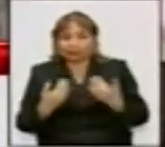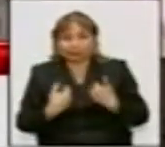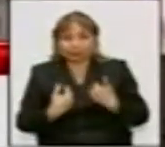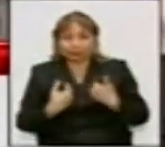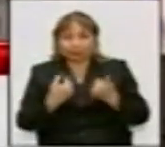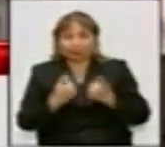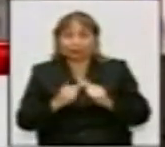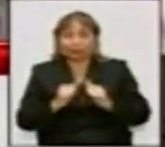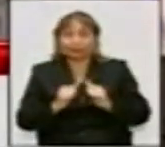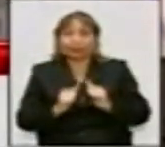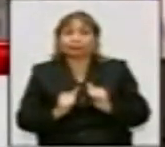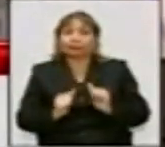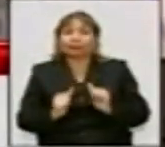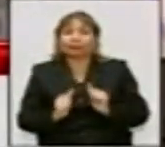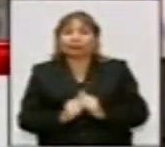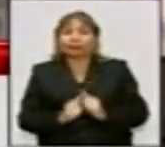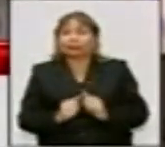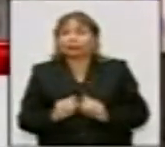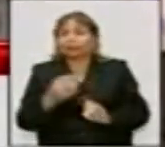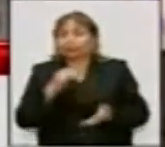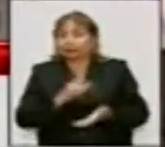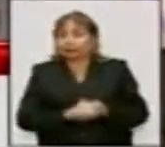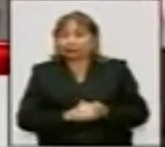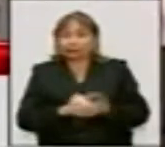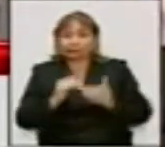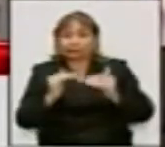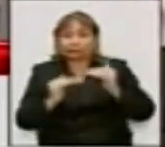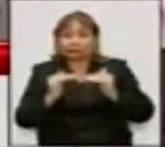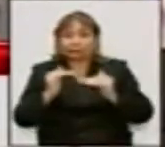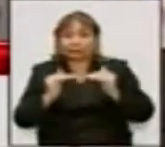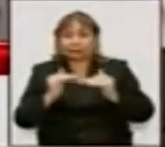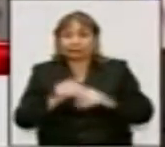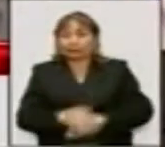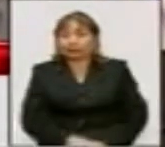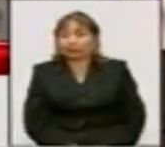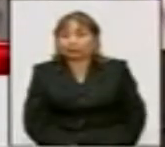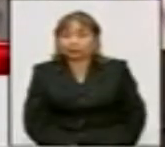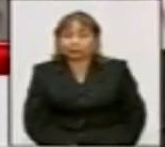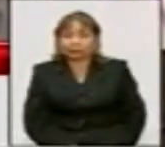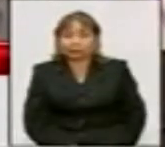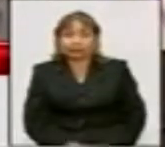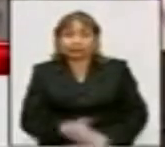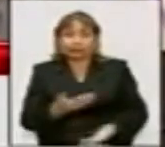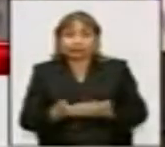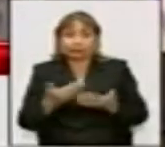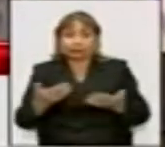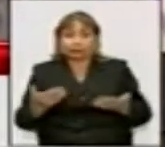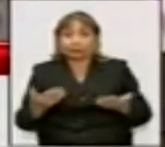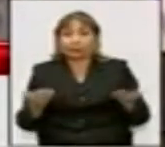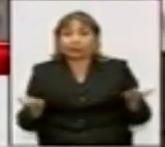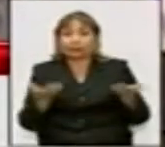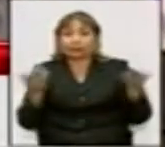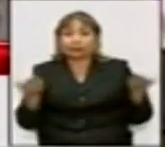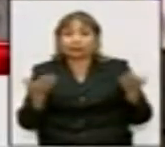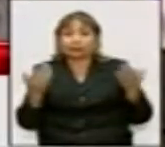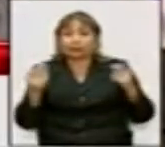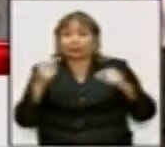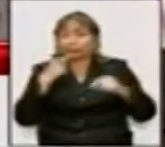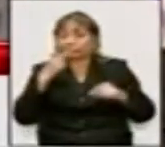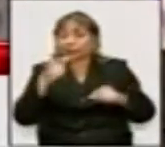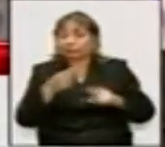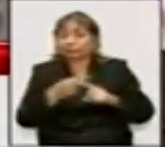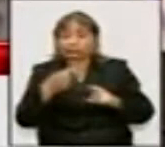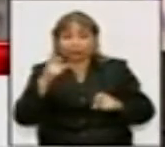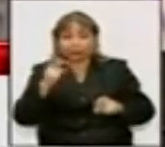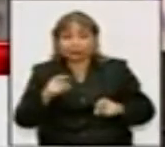posibilidad de reformar la constitución a fin de equilibrar porque debemos tener en cuenta lo siguiente de dónde es que ha nacido esta